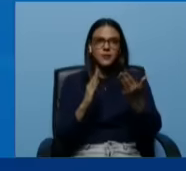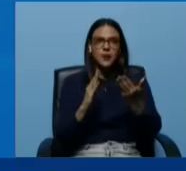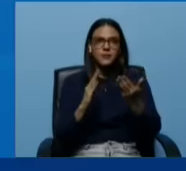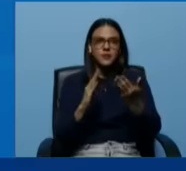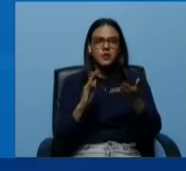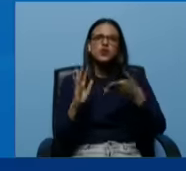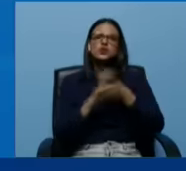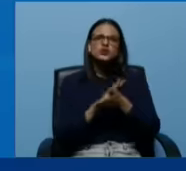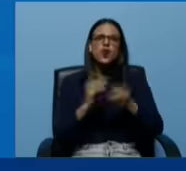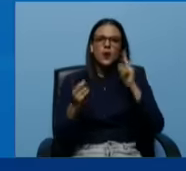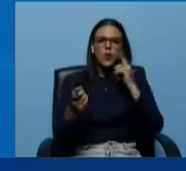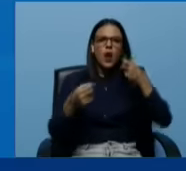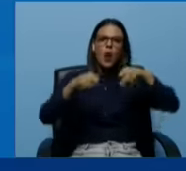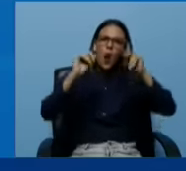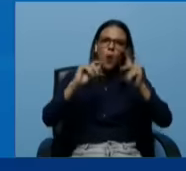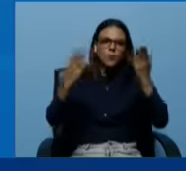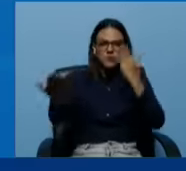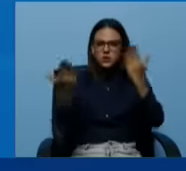alternativa